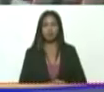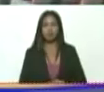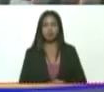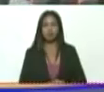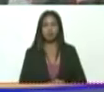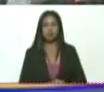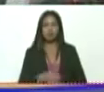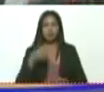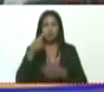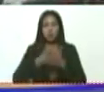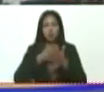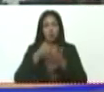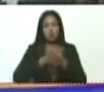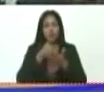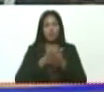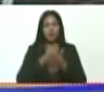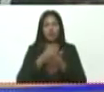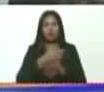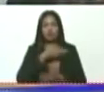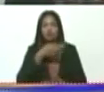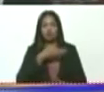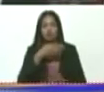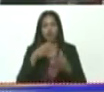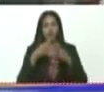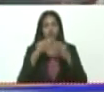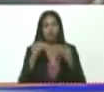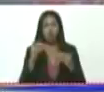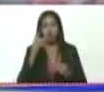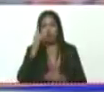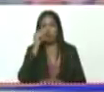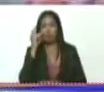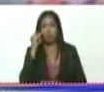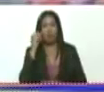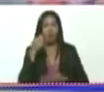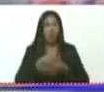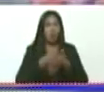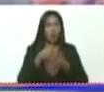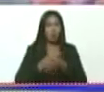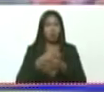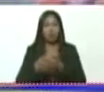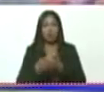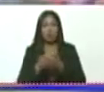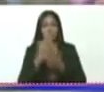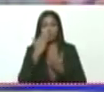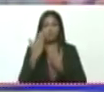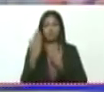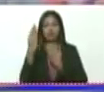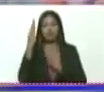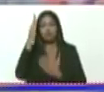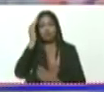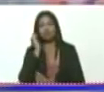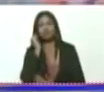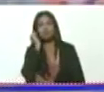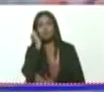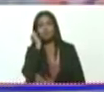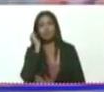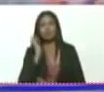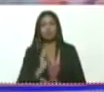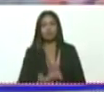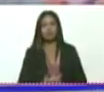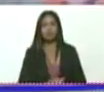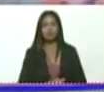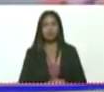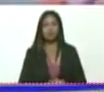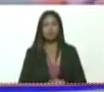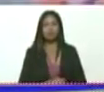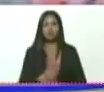Los luchadores sociales, las luchadoras sociales del Frente Francisco de Miranda